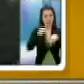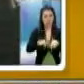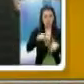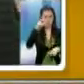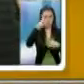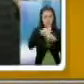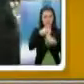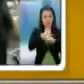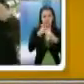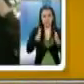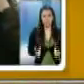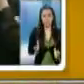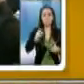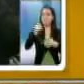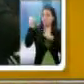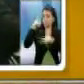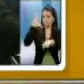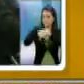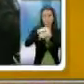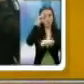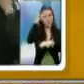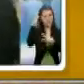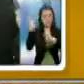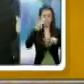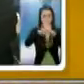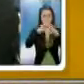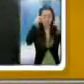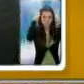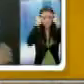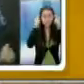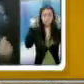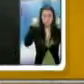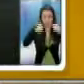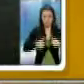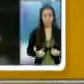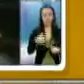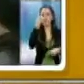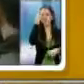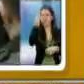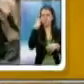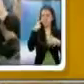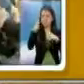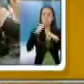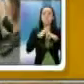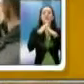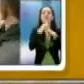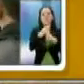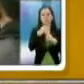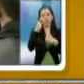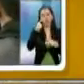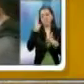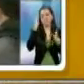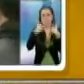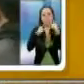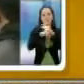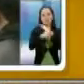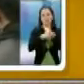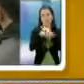al gobierno? Esa es la pregunta que tenemos para usted esta mañana. ¿Qué tanto se le atribuye la captura de Roberto Barreda al gobierno, a las